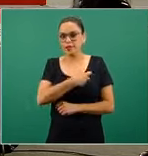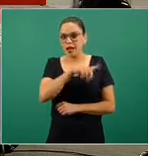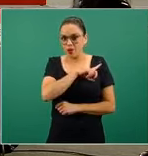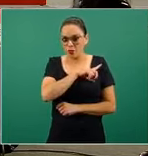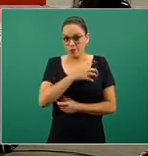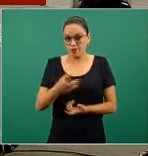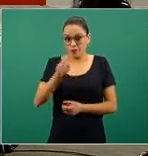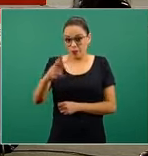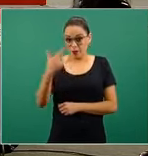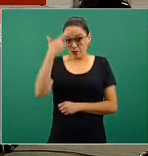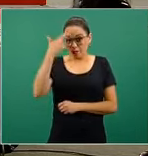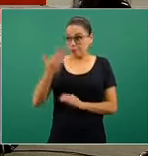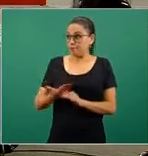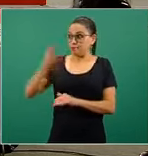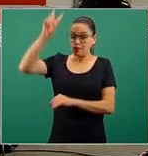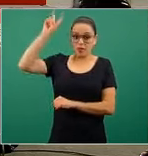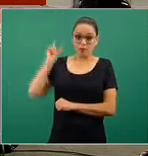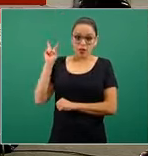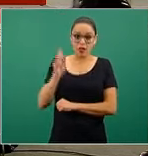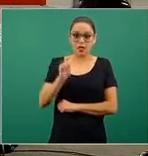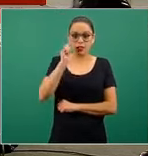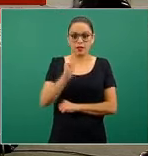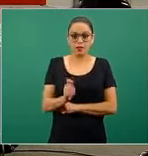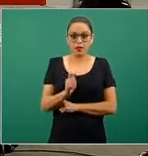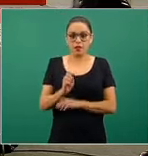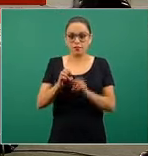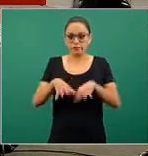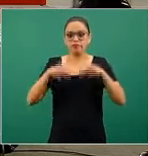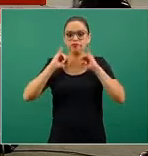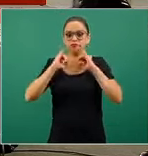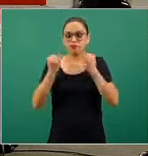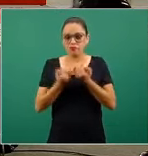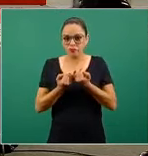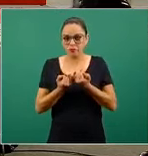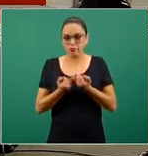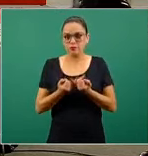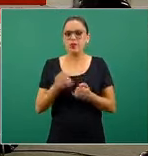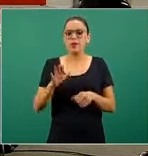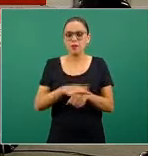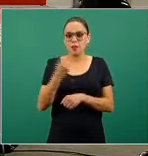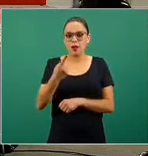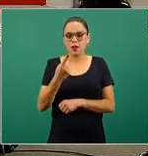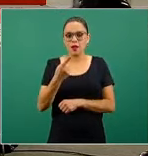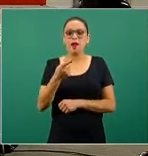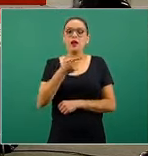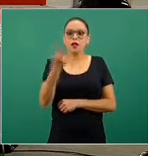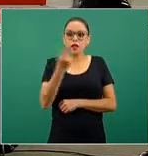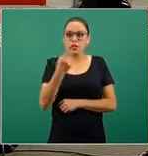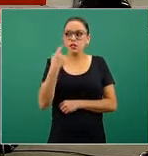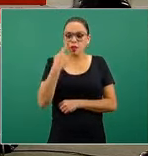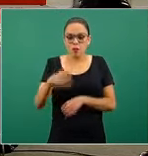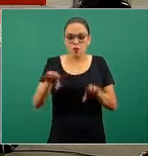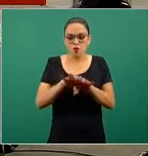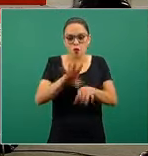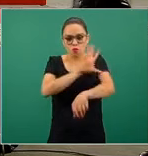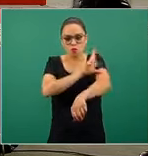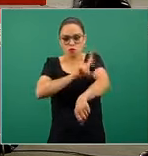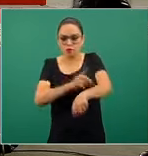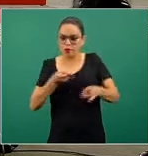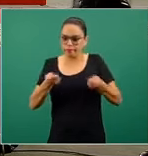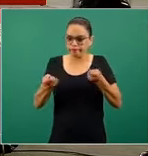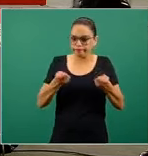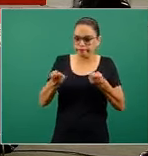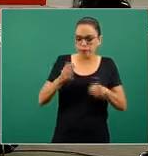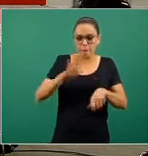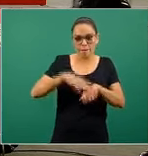sesión extraordinaria del Consejo Nacional de Salud, precisamente para encontrar la coordinación más fluida entre las